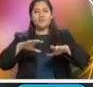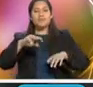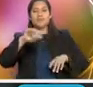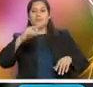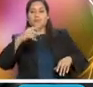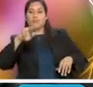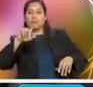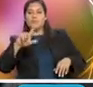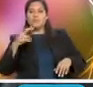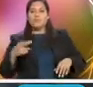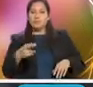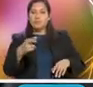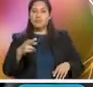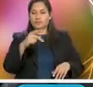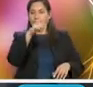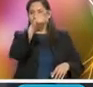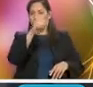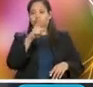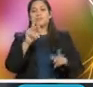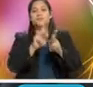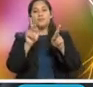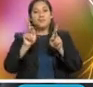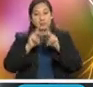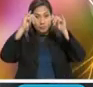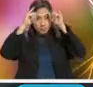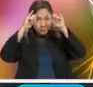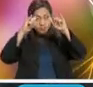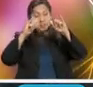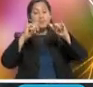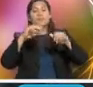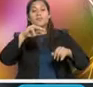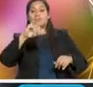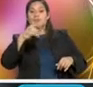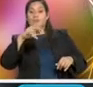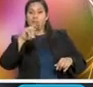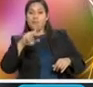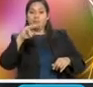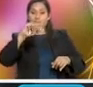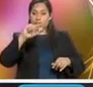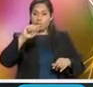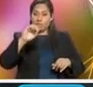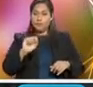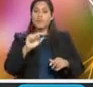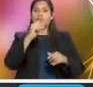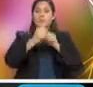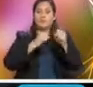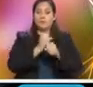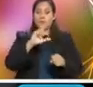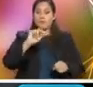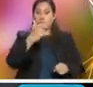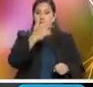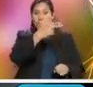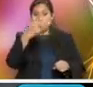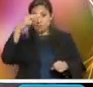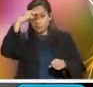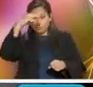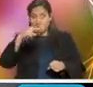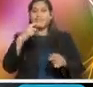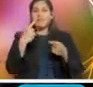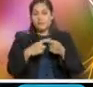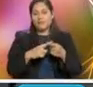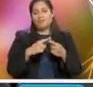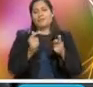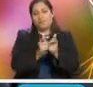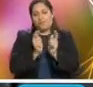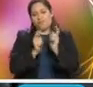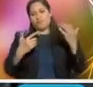Ríos en la Plaza de Toros, o Miguel Mateos en 1987 en el Hotel de México, le abrieron los Caifanes